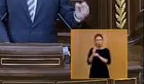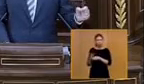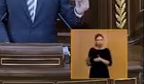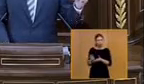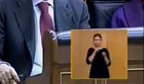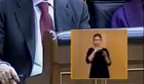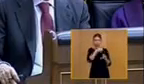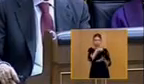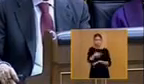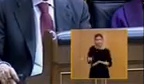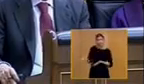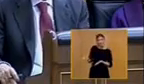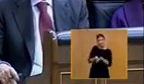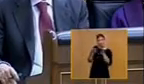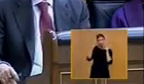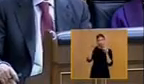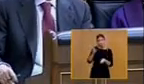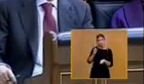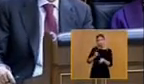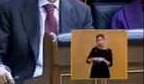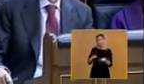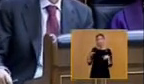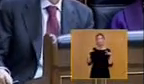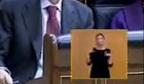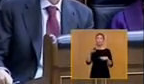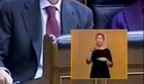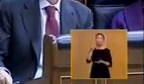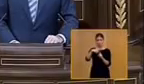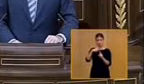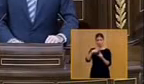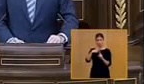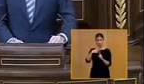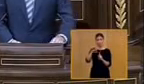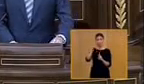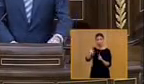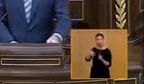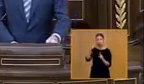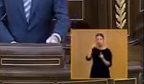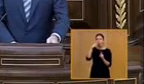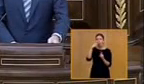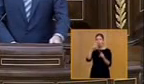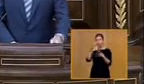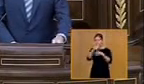Moncloa. Ahora dice que Europa viene a vigilarnos.